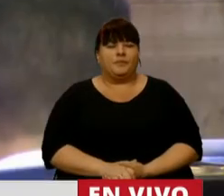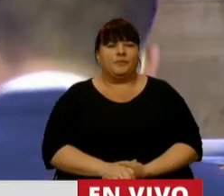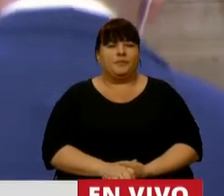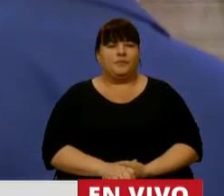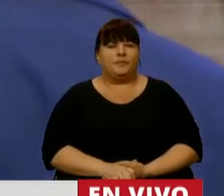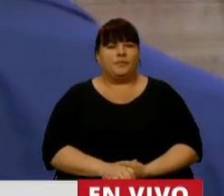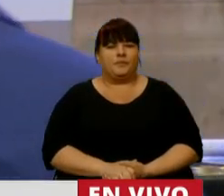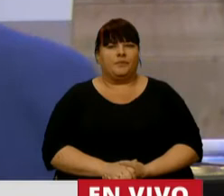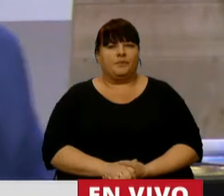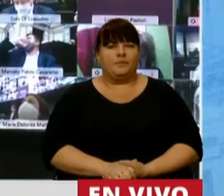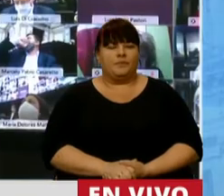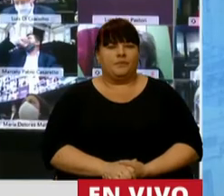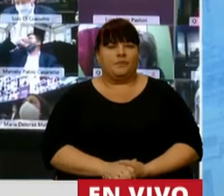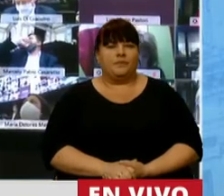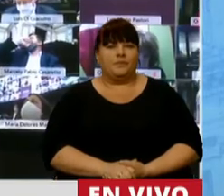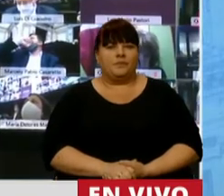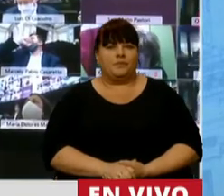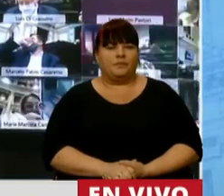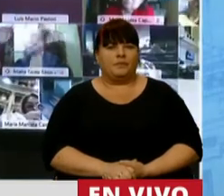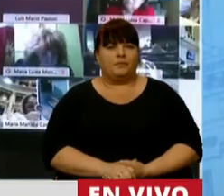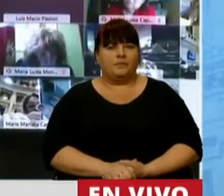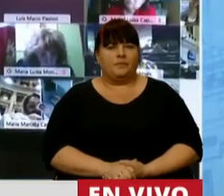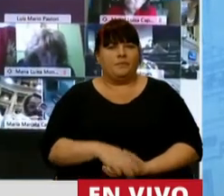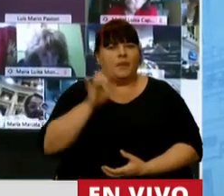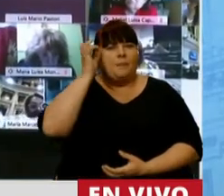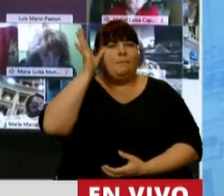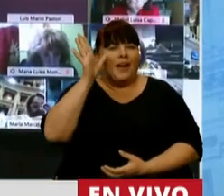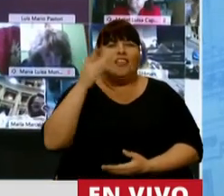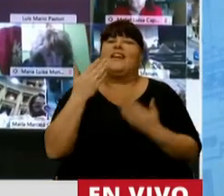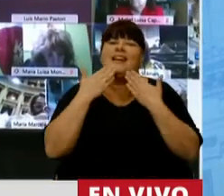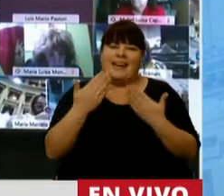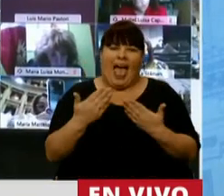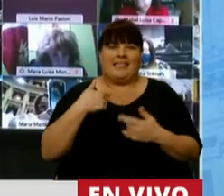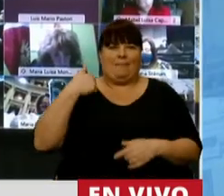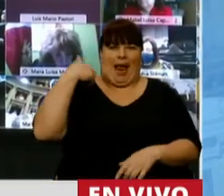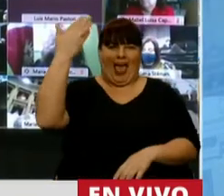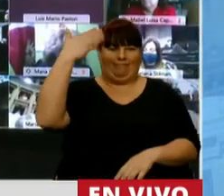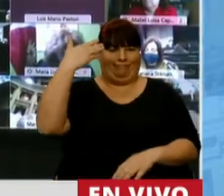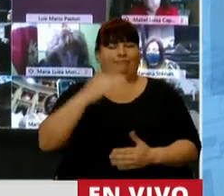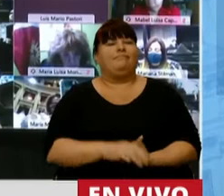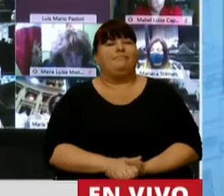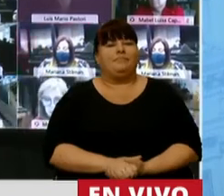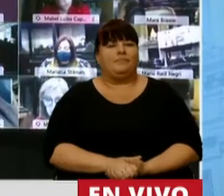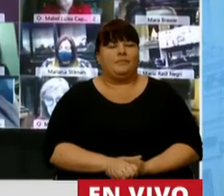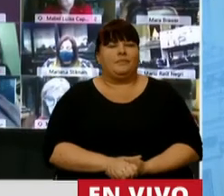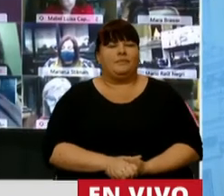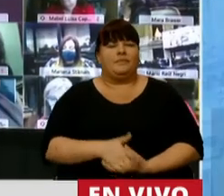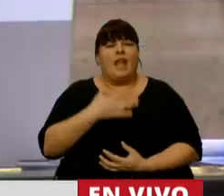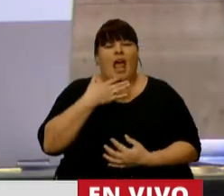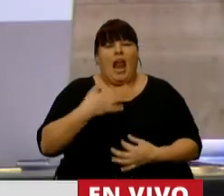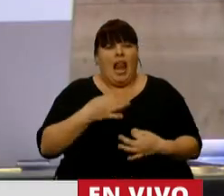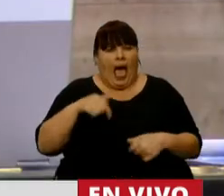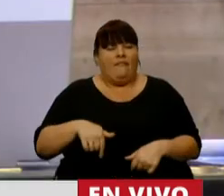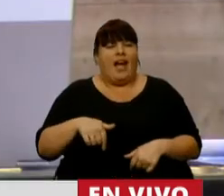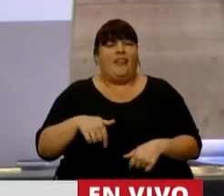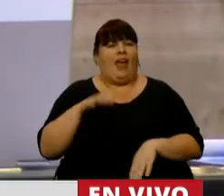Espere que hice el libro. Ahí está. Ya, perdón. Muchísimas gracias por la palabra. La verdad que es